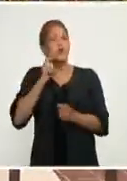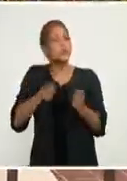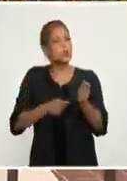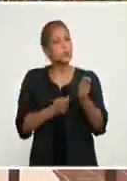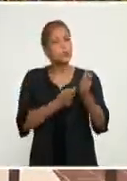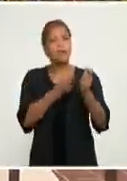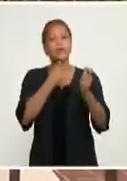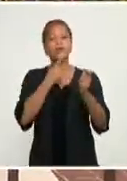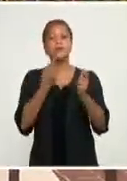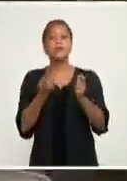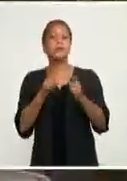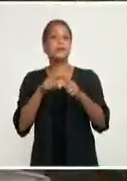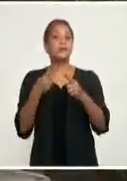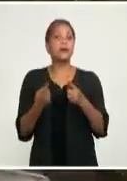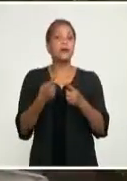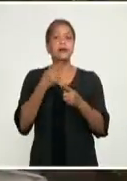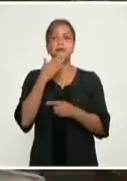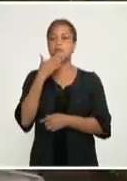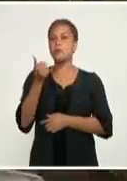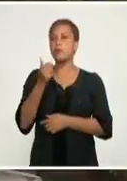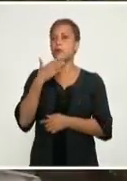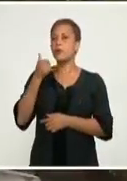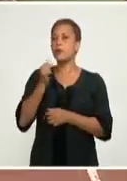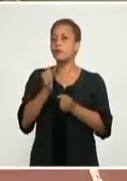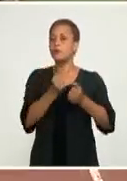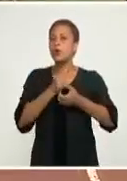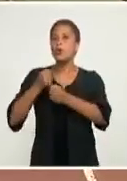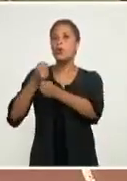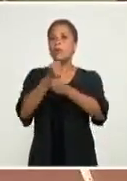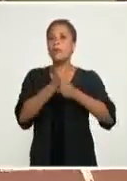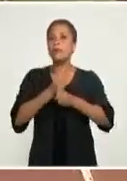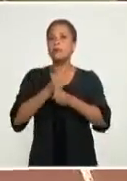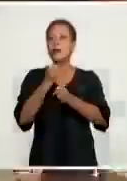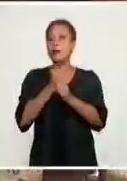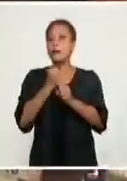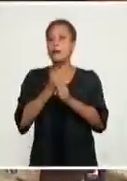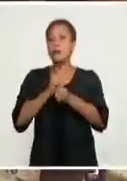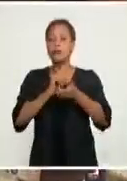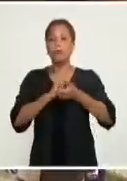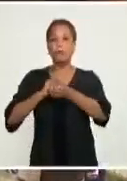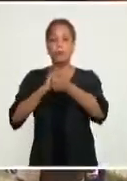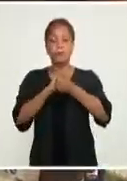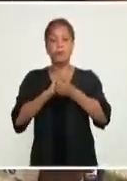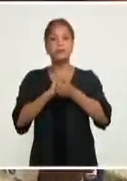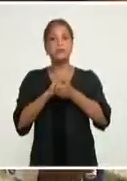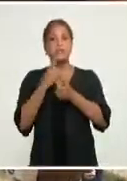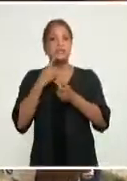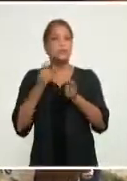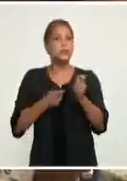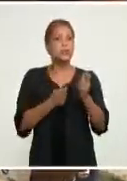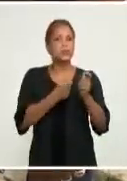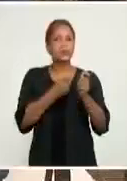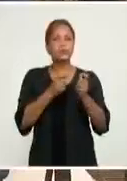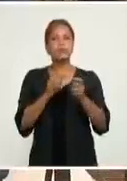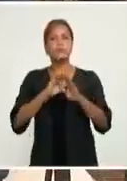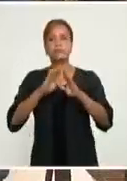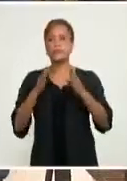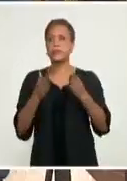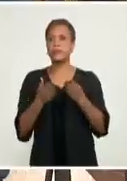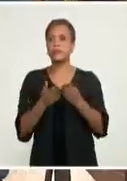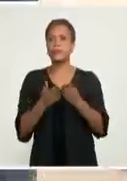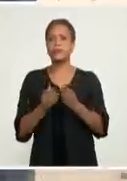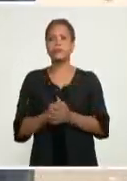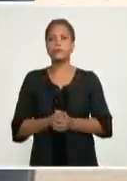consecuencias por los beneficios para sus compañeros. Entre sus muchas conquistas, organizó la movilización que derribó a Machado